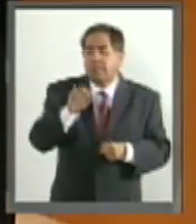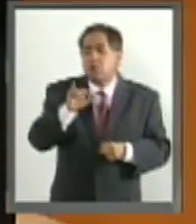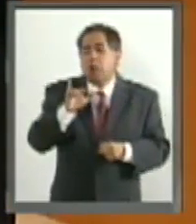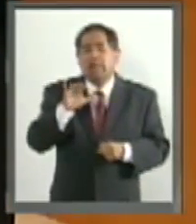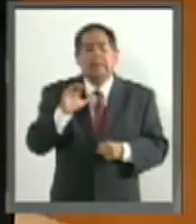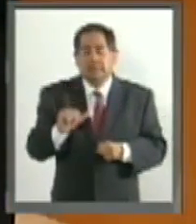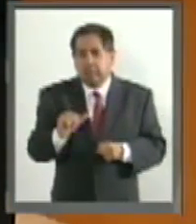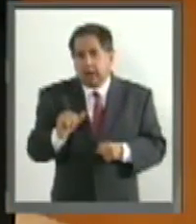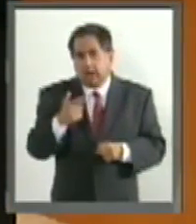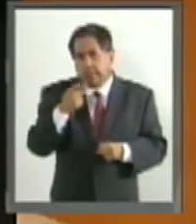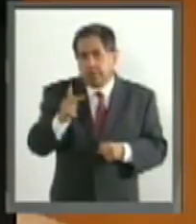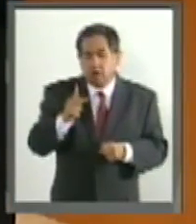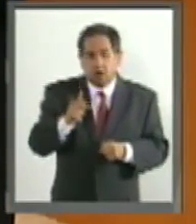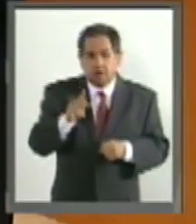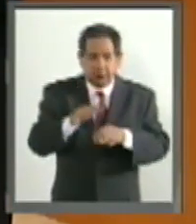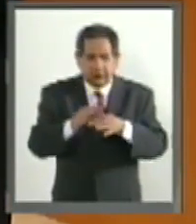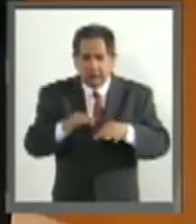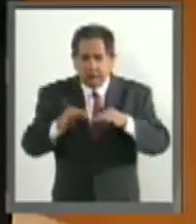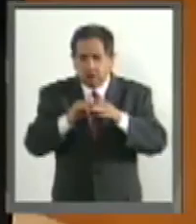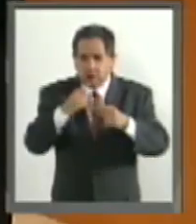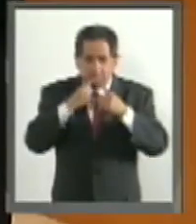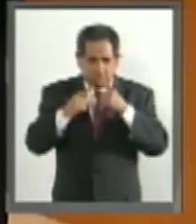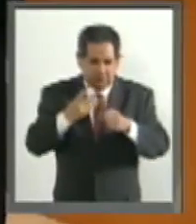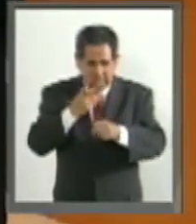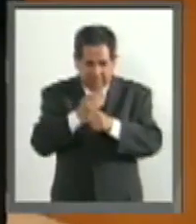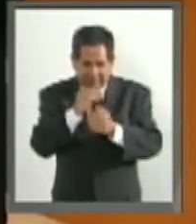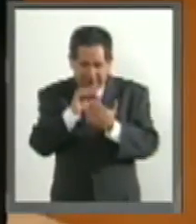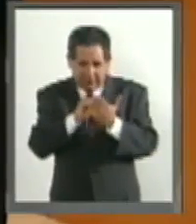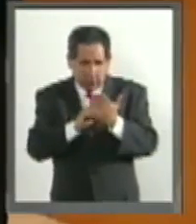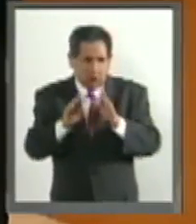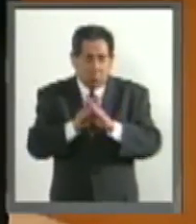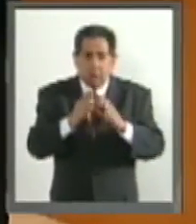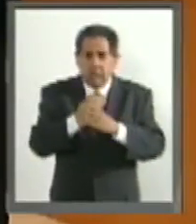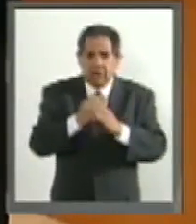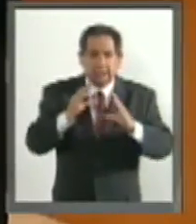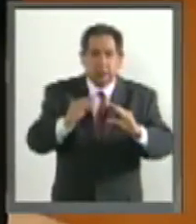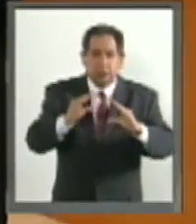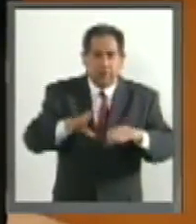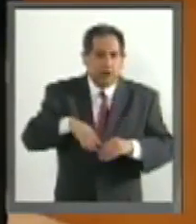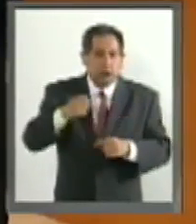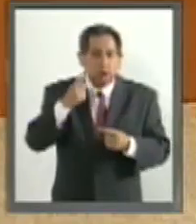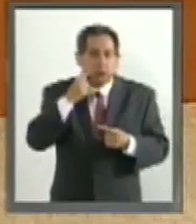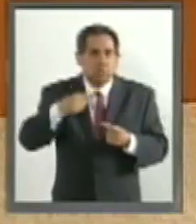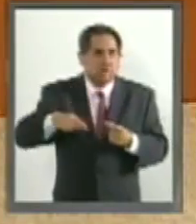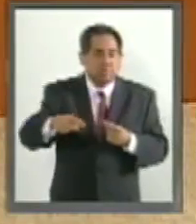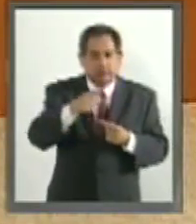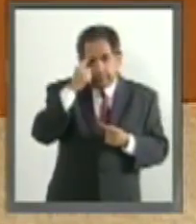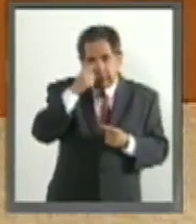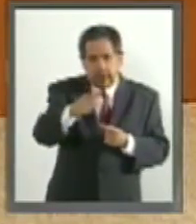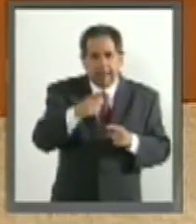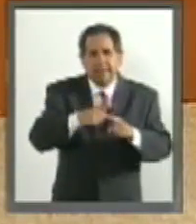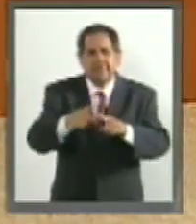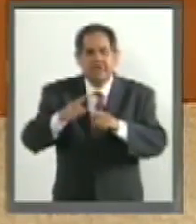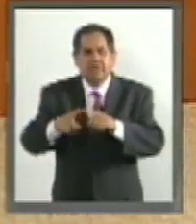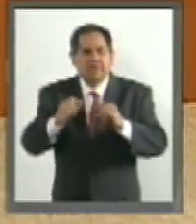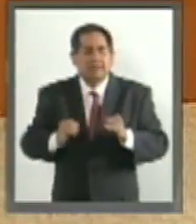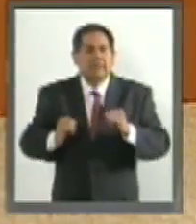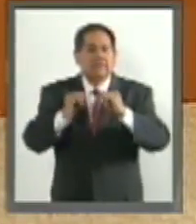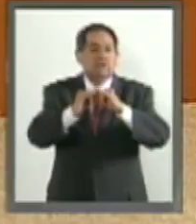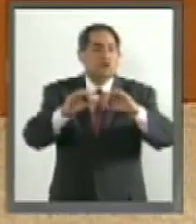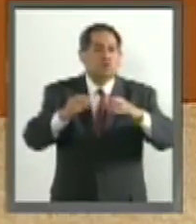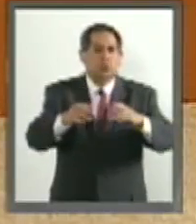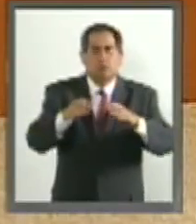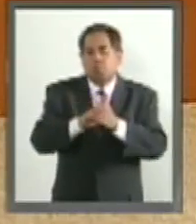pero sobre todo estaríamos fortaleciendo los esfuerzos que se han estado haciendo por parte de distintas instancias